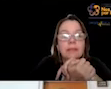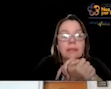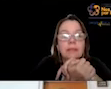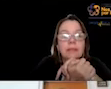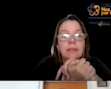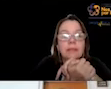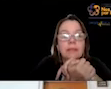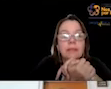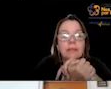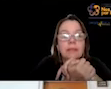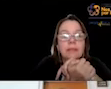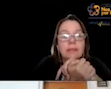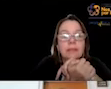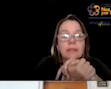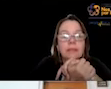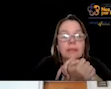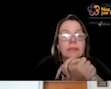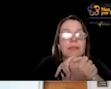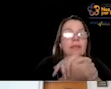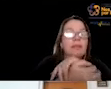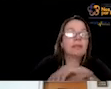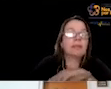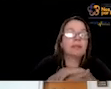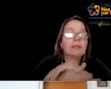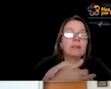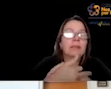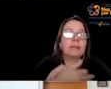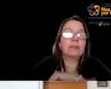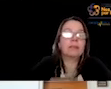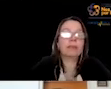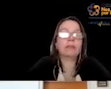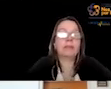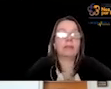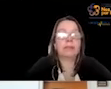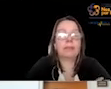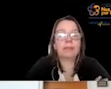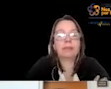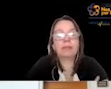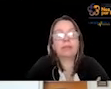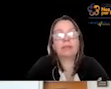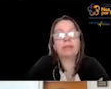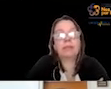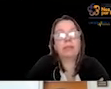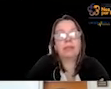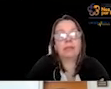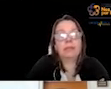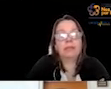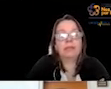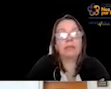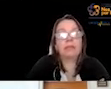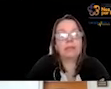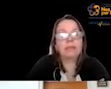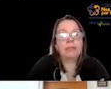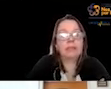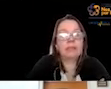que nos van a aportar omega 3, y con el consumo de este tipo de alimentos nos evita que estemos comprando comprimidos de lo que es